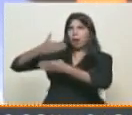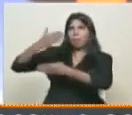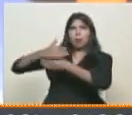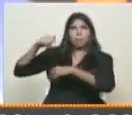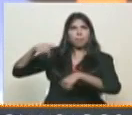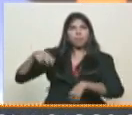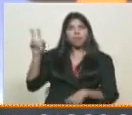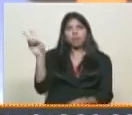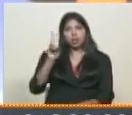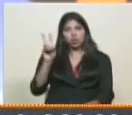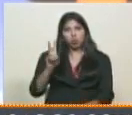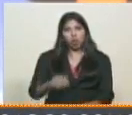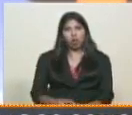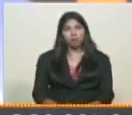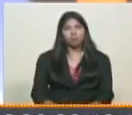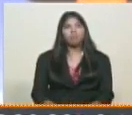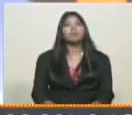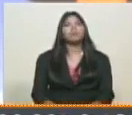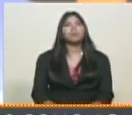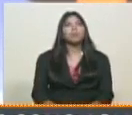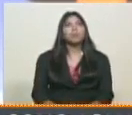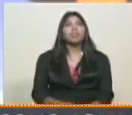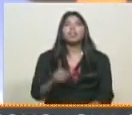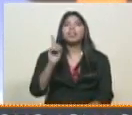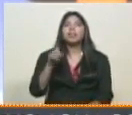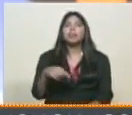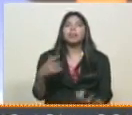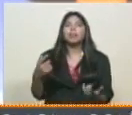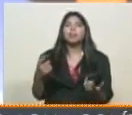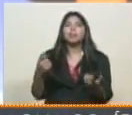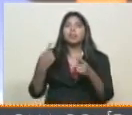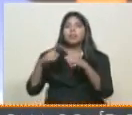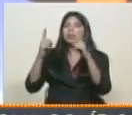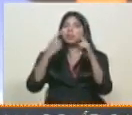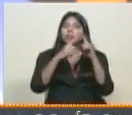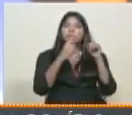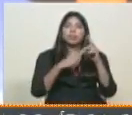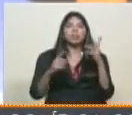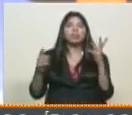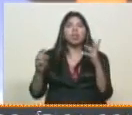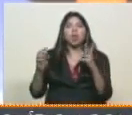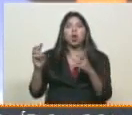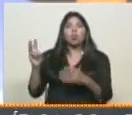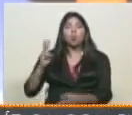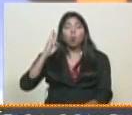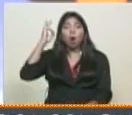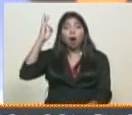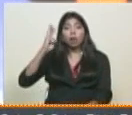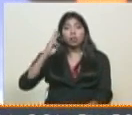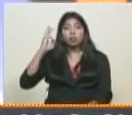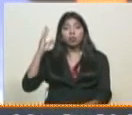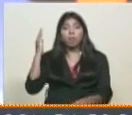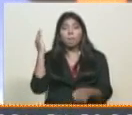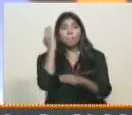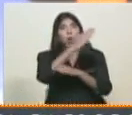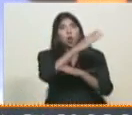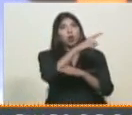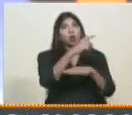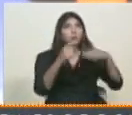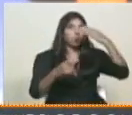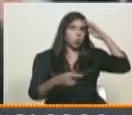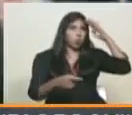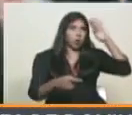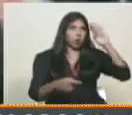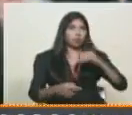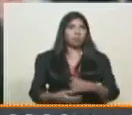de venezuela y así como las medidas que se han impuesto por washington contra cuba vamos a escucharlo